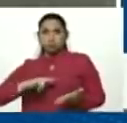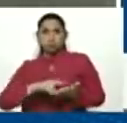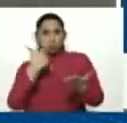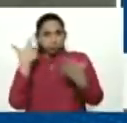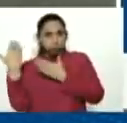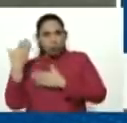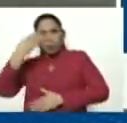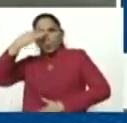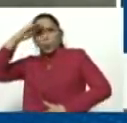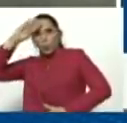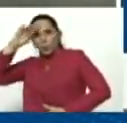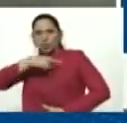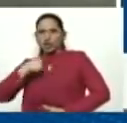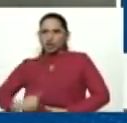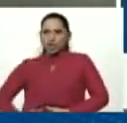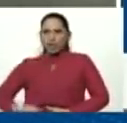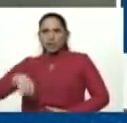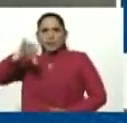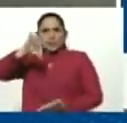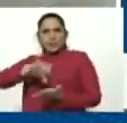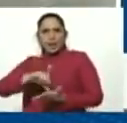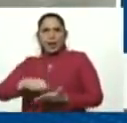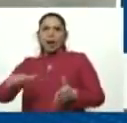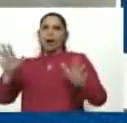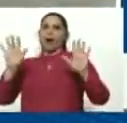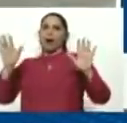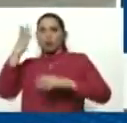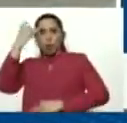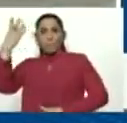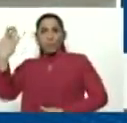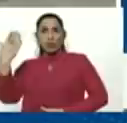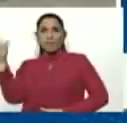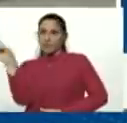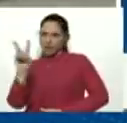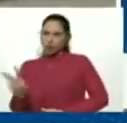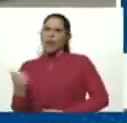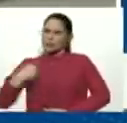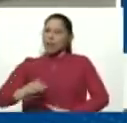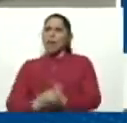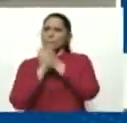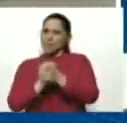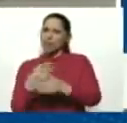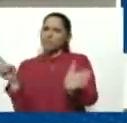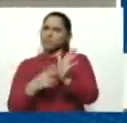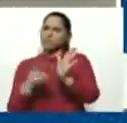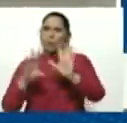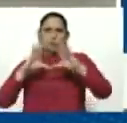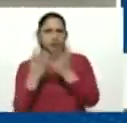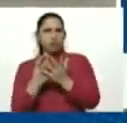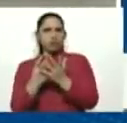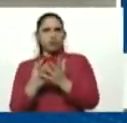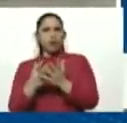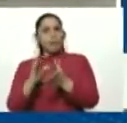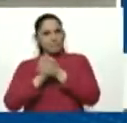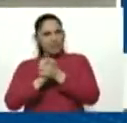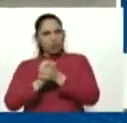de Cuba, de China, de Irán. ¡Ay, Dios mío! Venezuela tiene amigos de verdad en el mundo, pero amigos